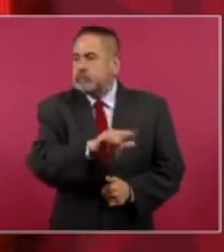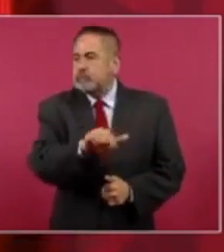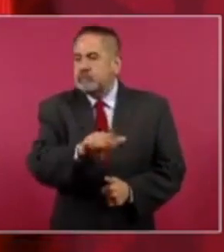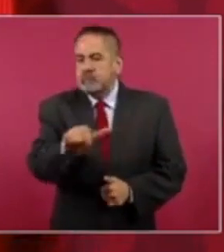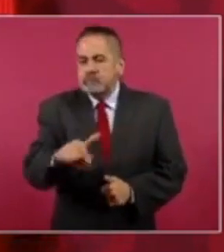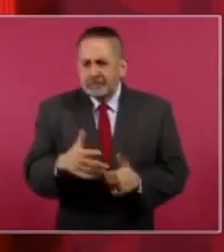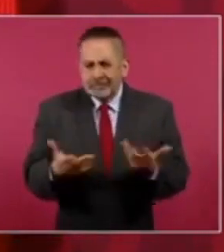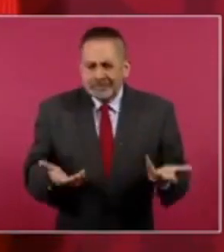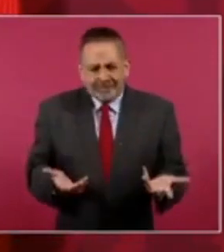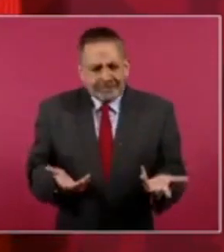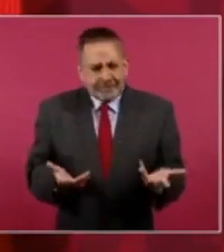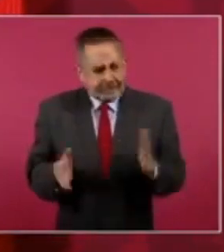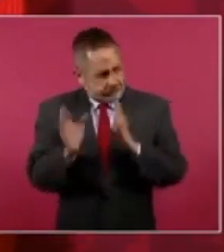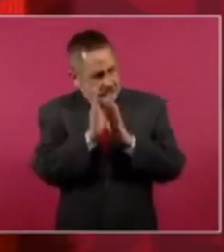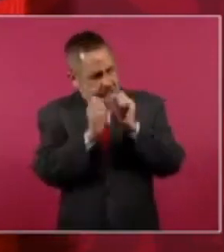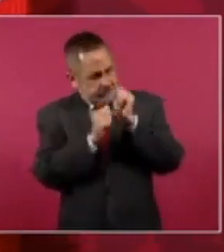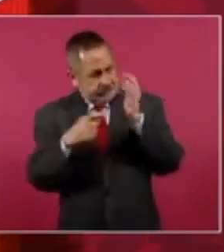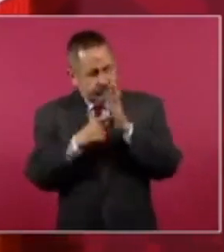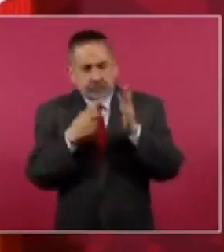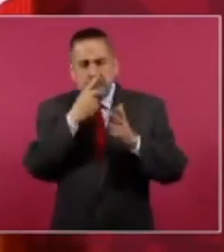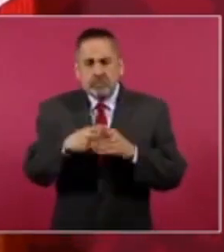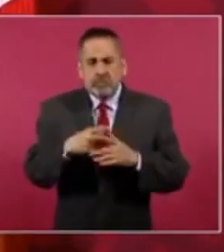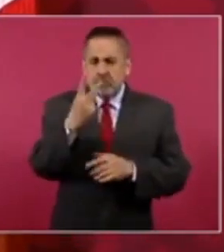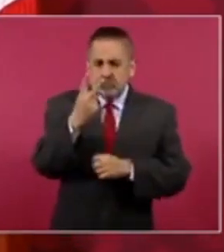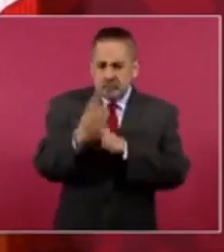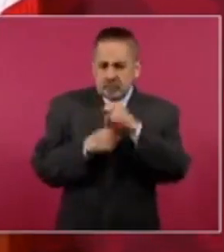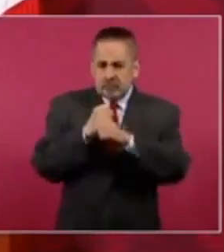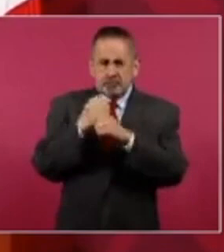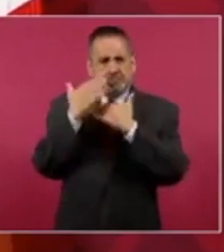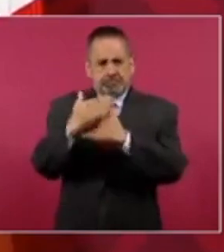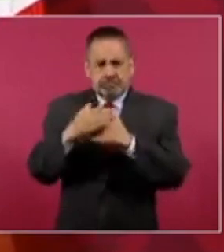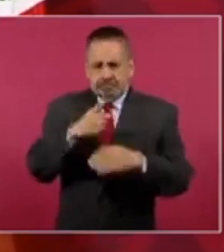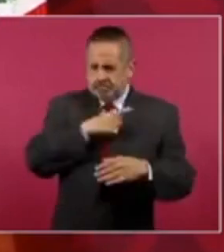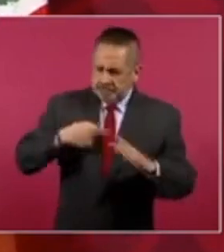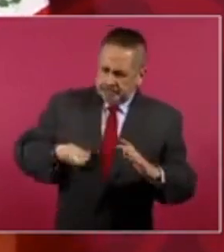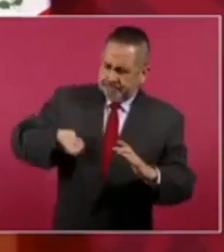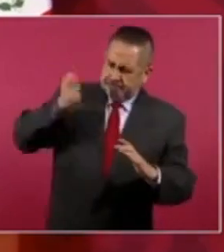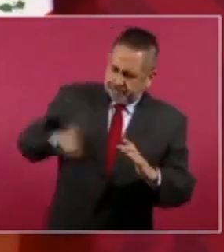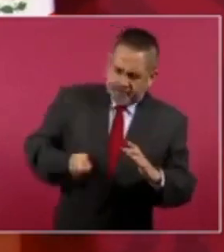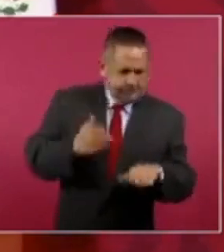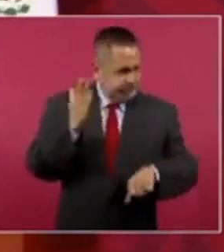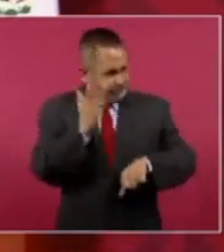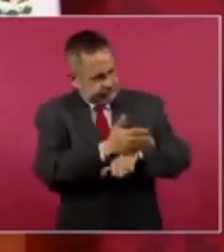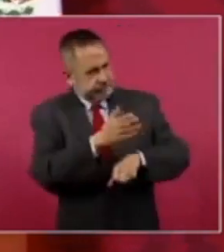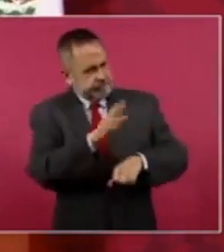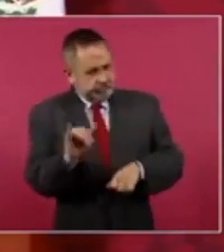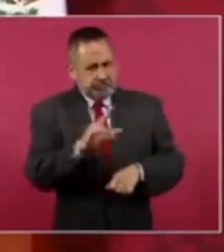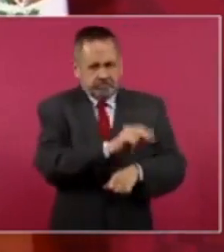¿Qué no habla la Constitución que en 2 años tiene que haber una condena?